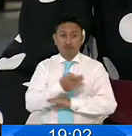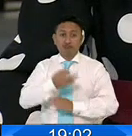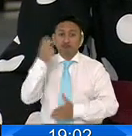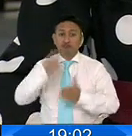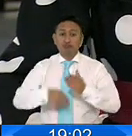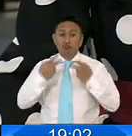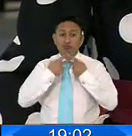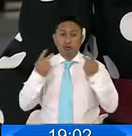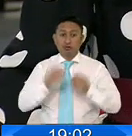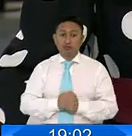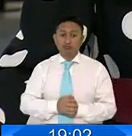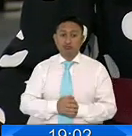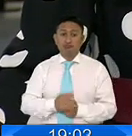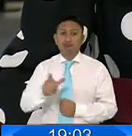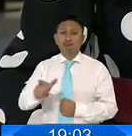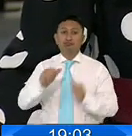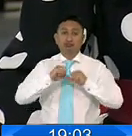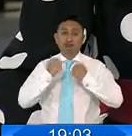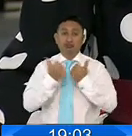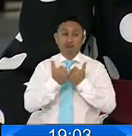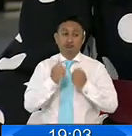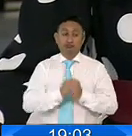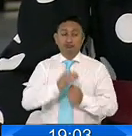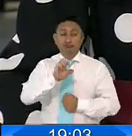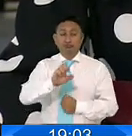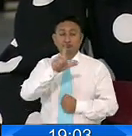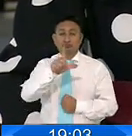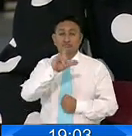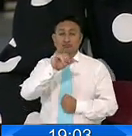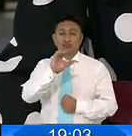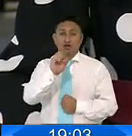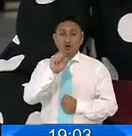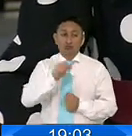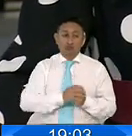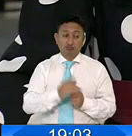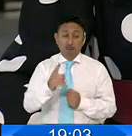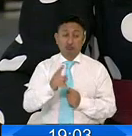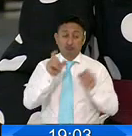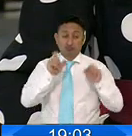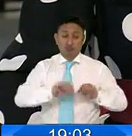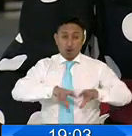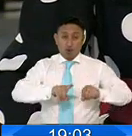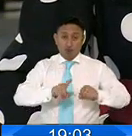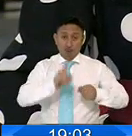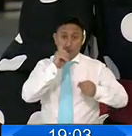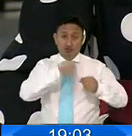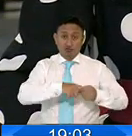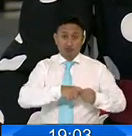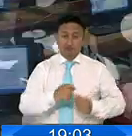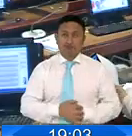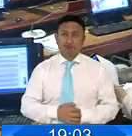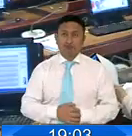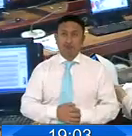y destitución del legislador Eliseo Azuero por verse involucrado en supuestos actos de corrupción.